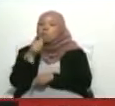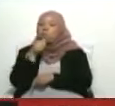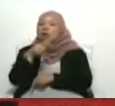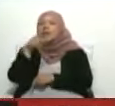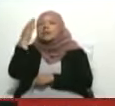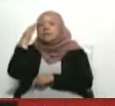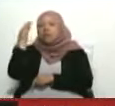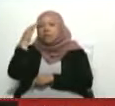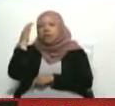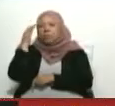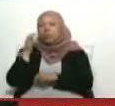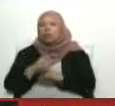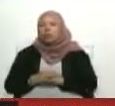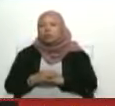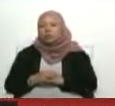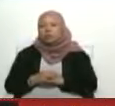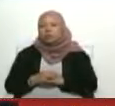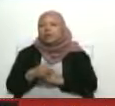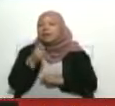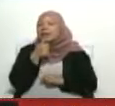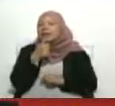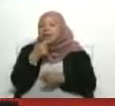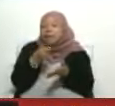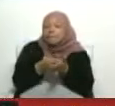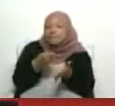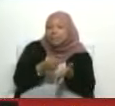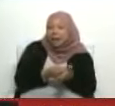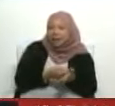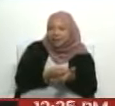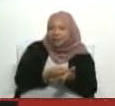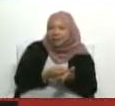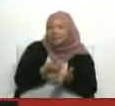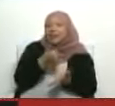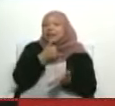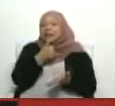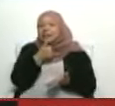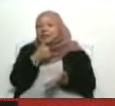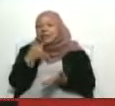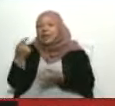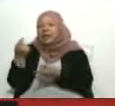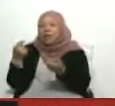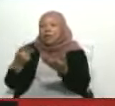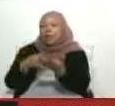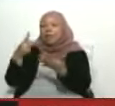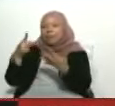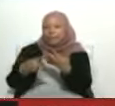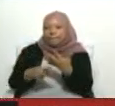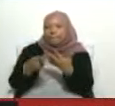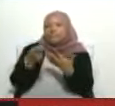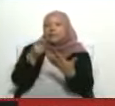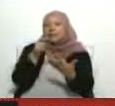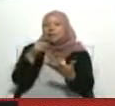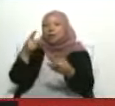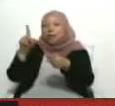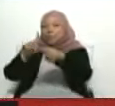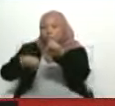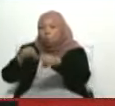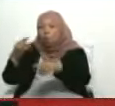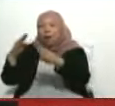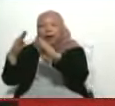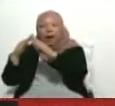saben. ¿Quién es el que paga, cómo paga para el alquiler de casas, la compra de